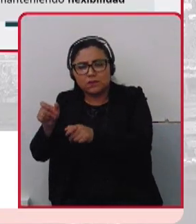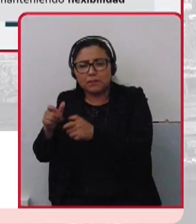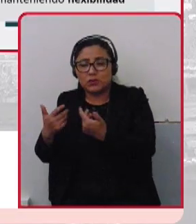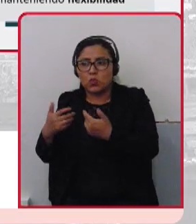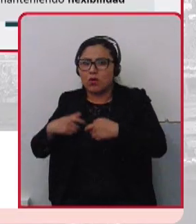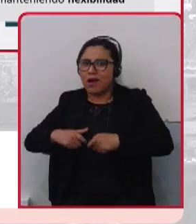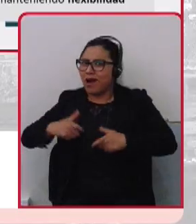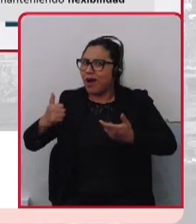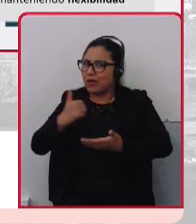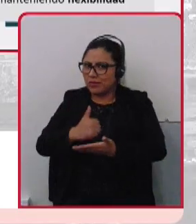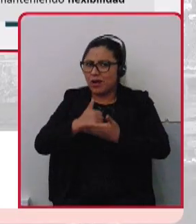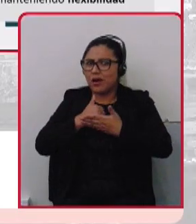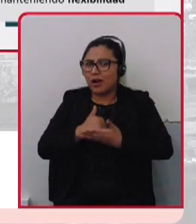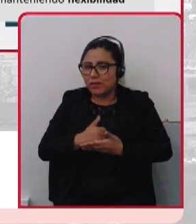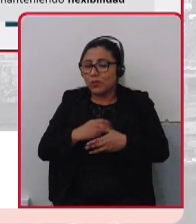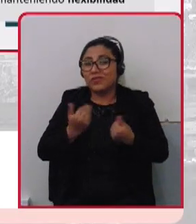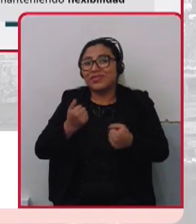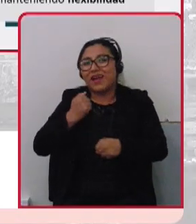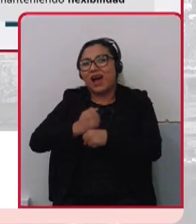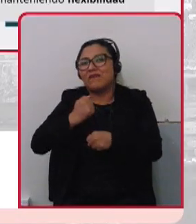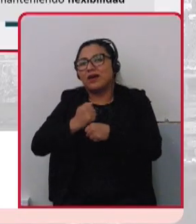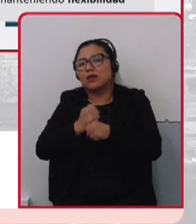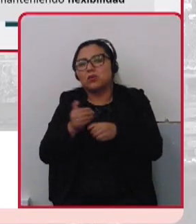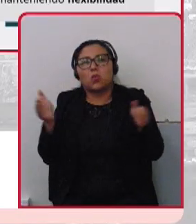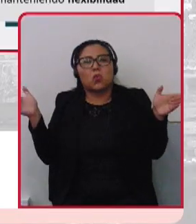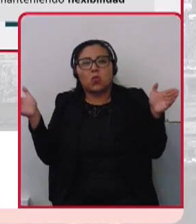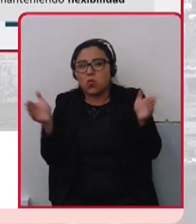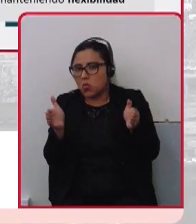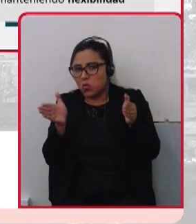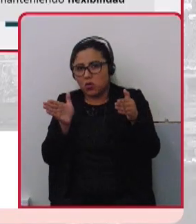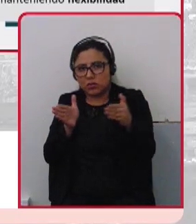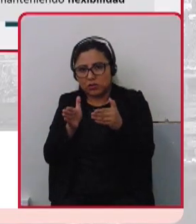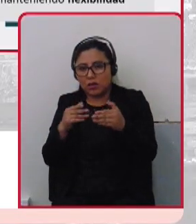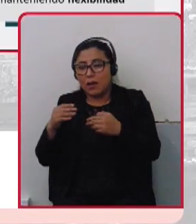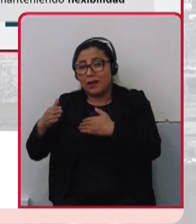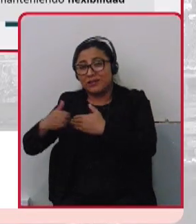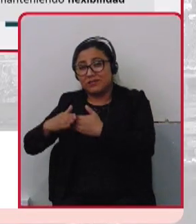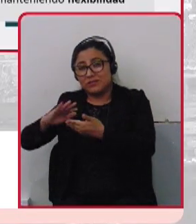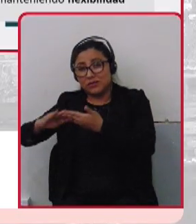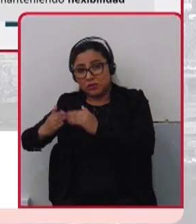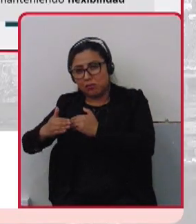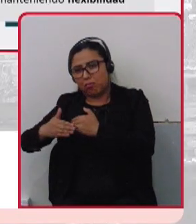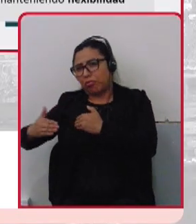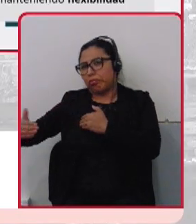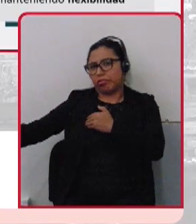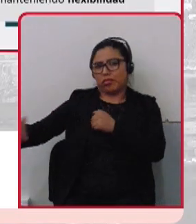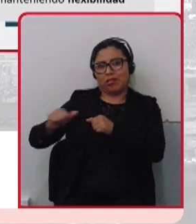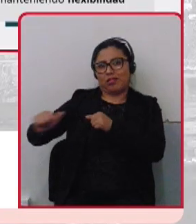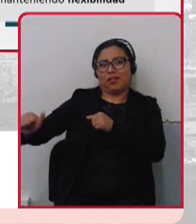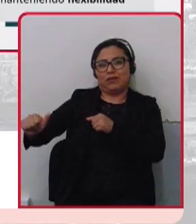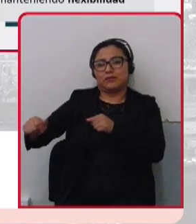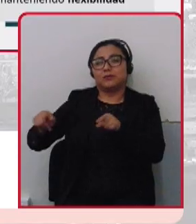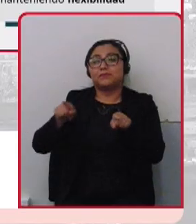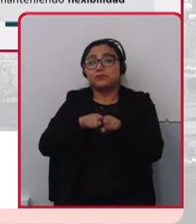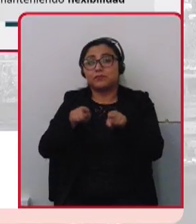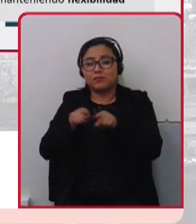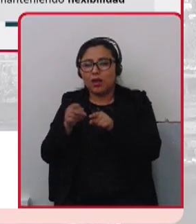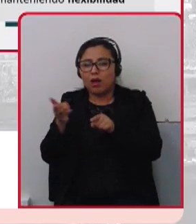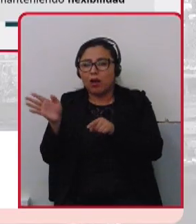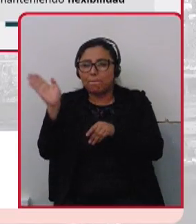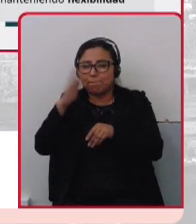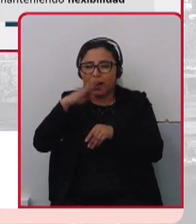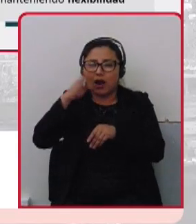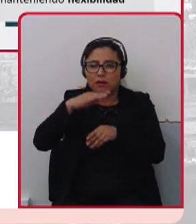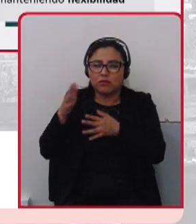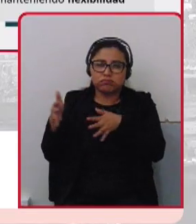grandemente, ya que se trabajaría en una zona confinada con mínima exposición a la superficie, ¿no? Y desde el punto de vista de los polvos,